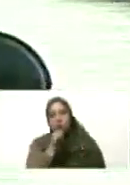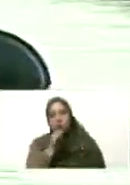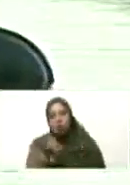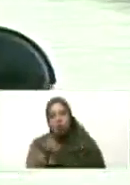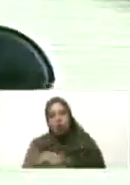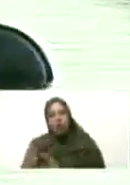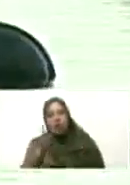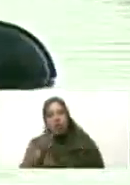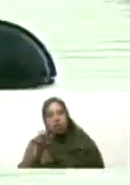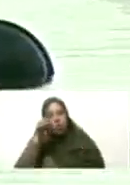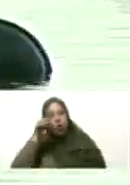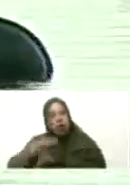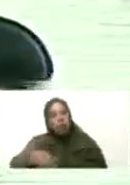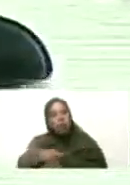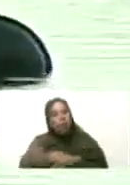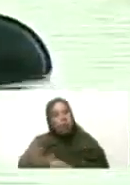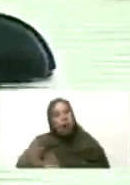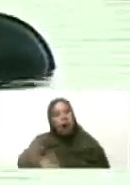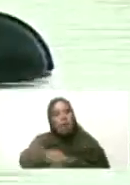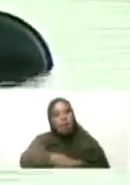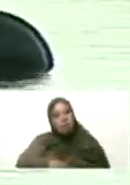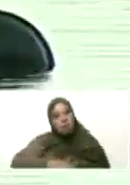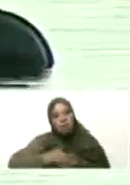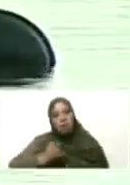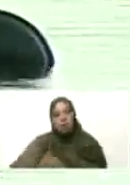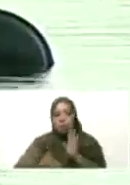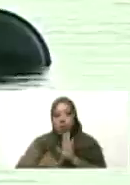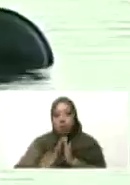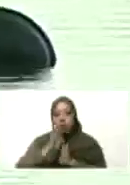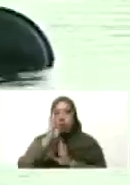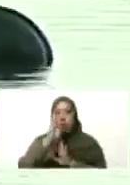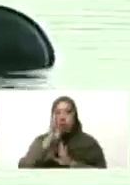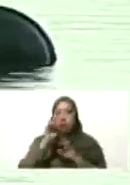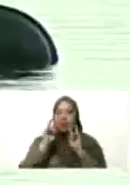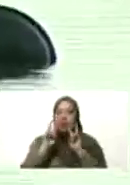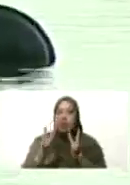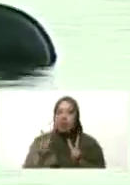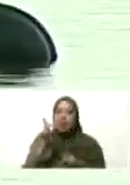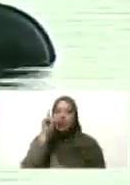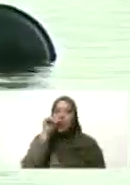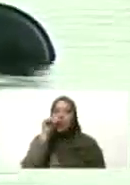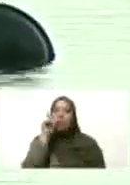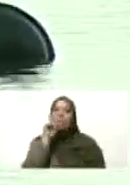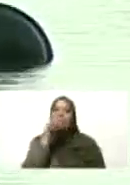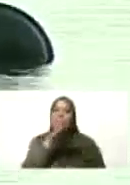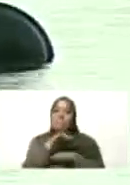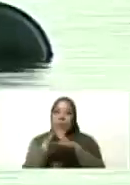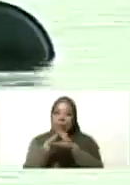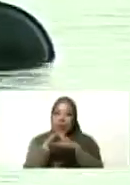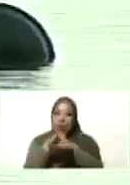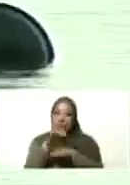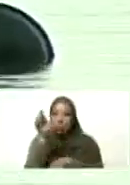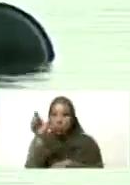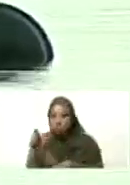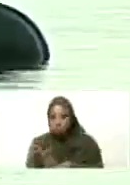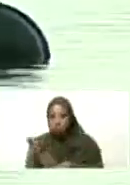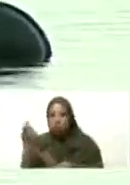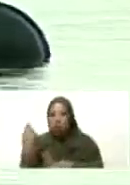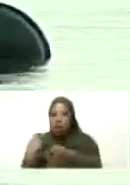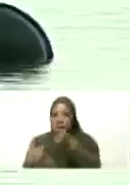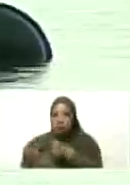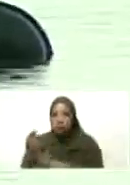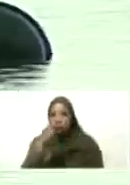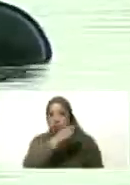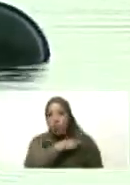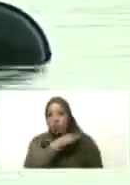la economía y estamos creciendo. ¿Qué me dice Castro Soteldo? Bueno, de verdad que,